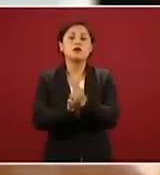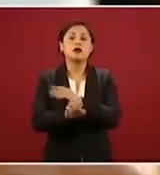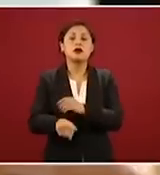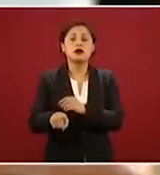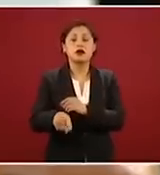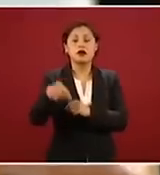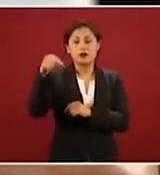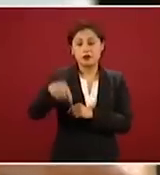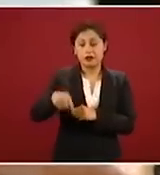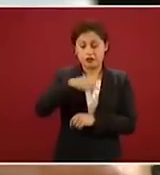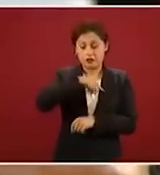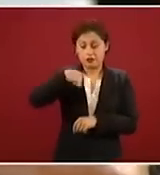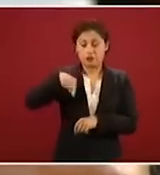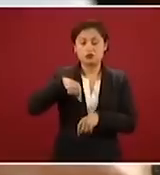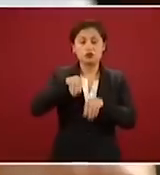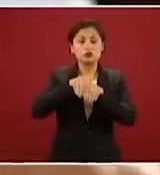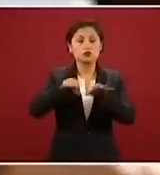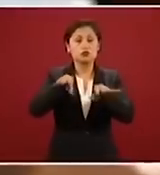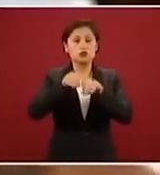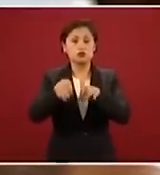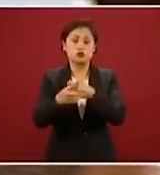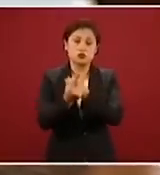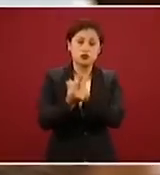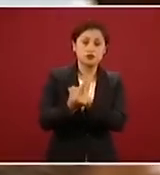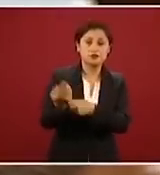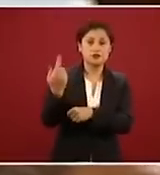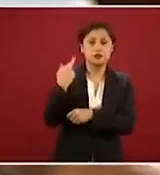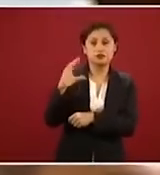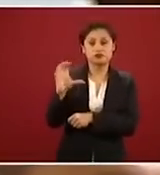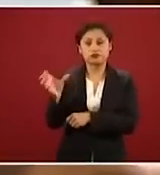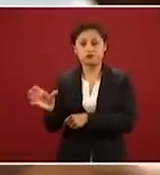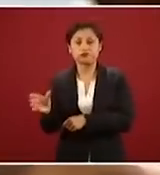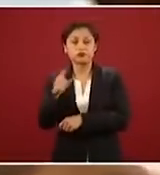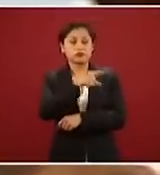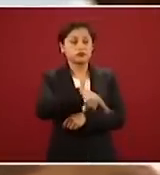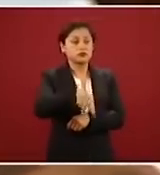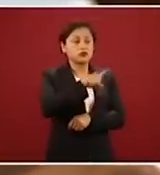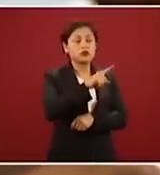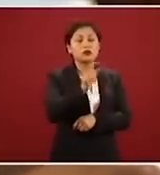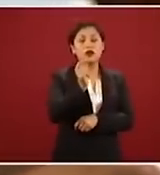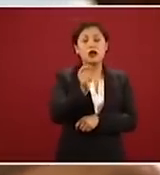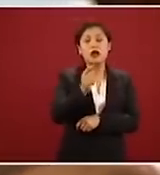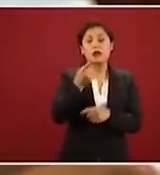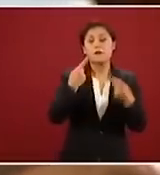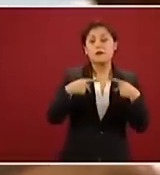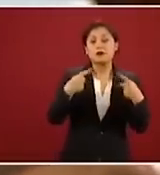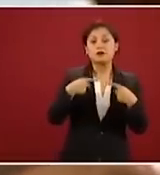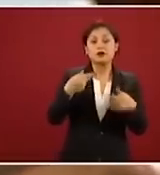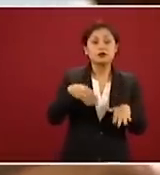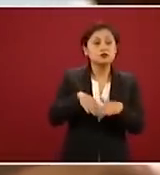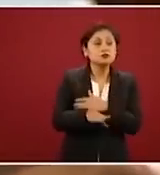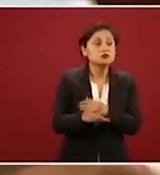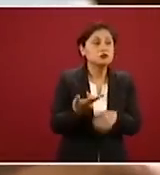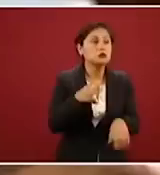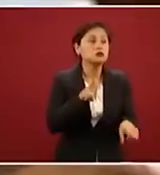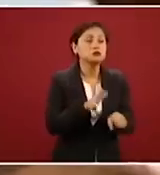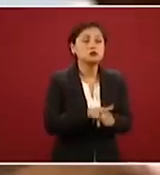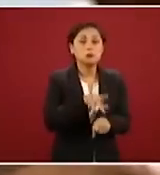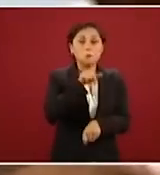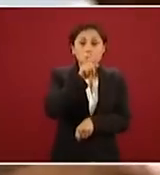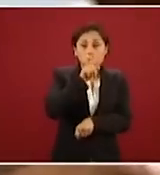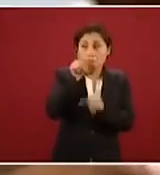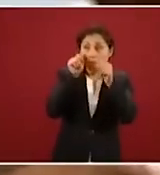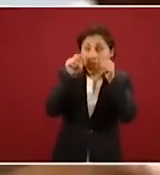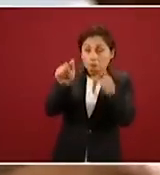están en traslados precisamente para, como son pacientes o ver a sus familiares, no se enteran, y al llegar a los centros de salud constatamos que no dan esta información,